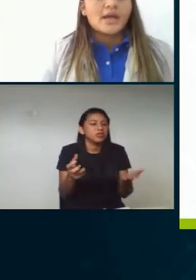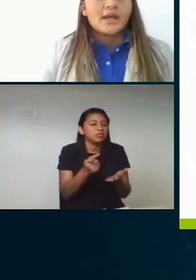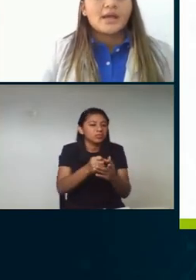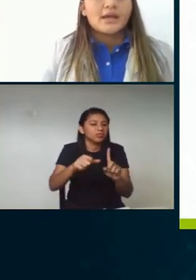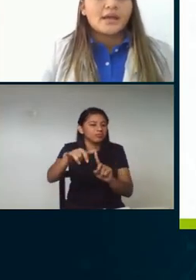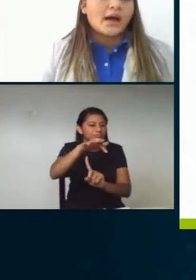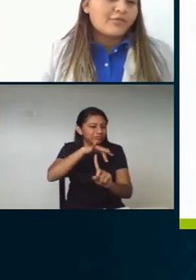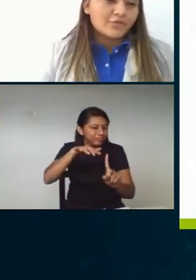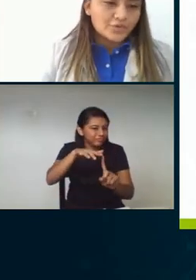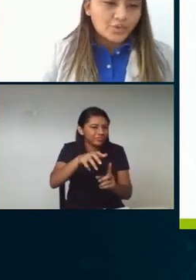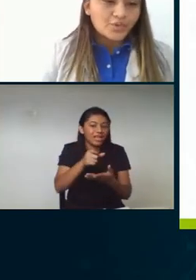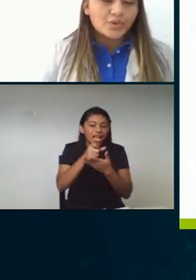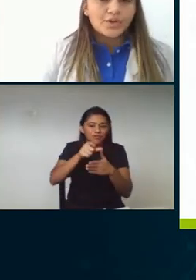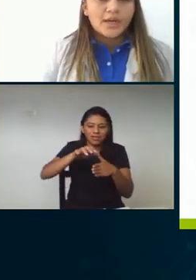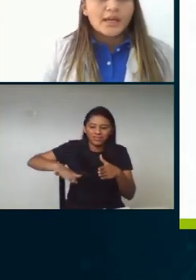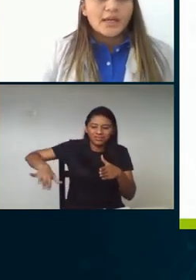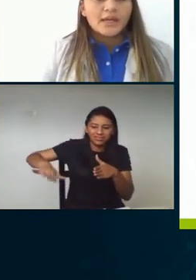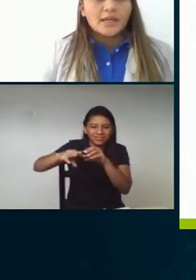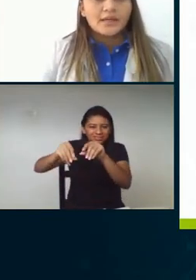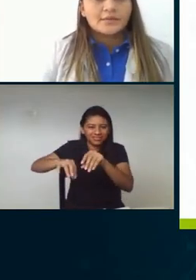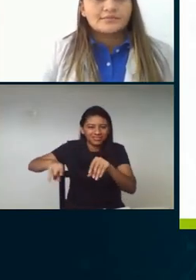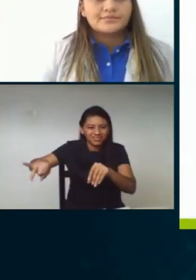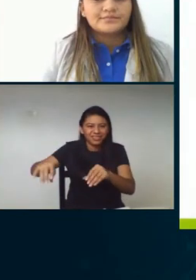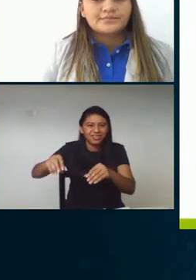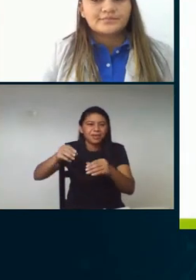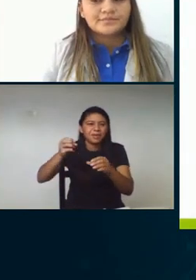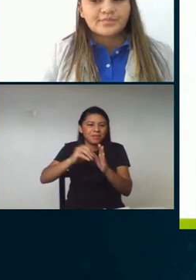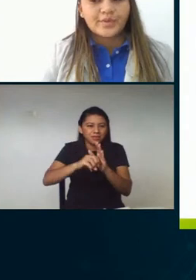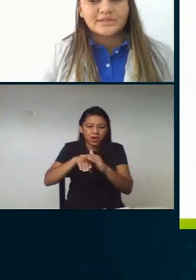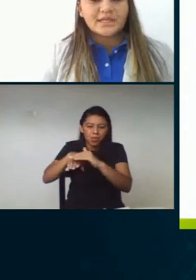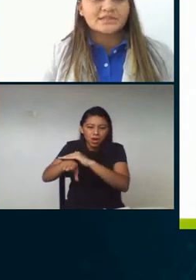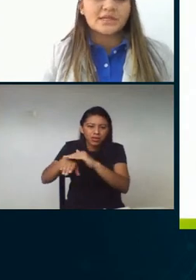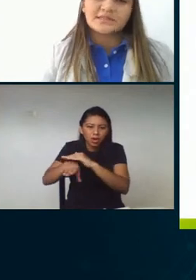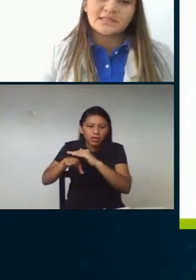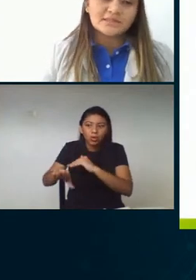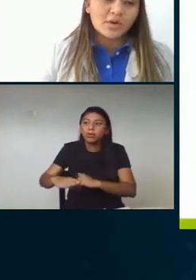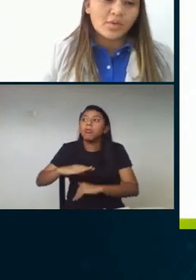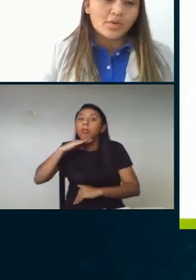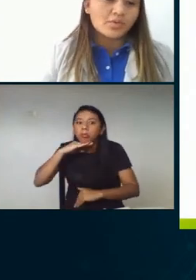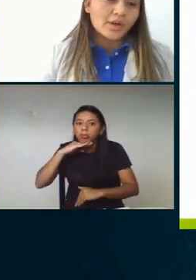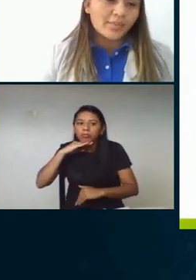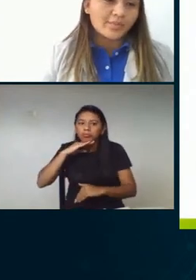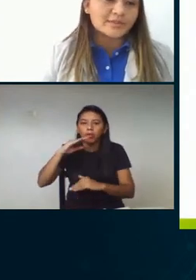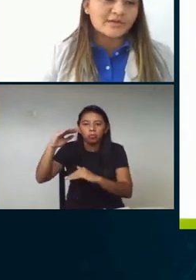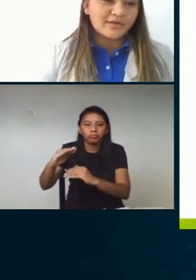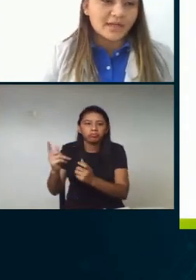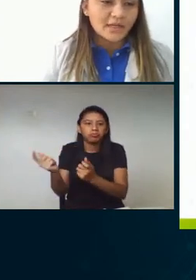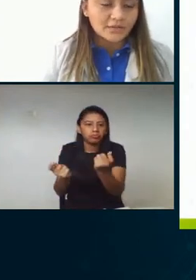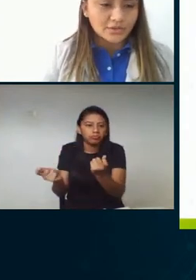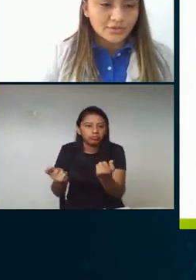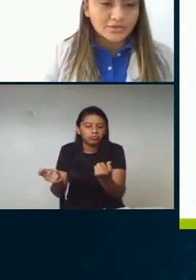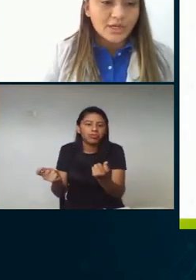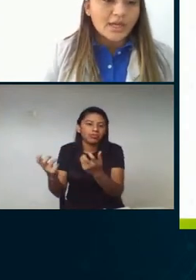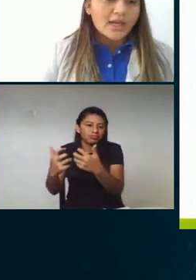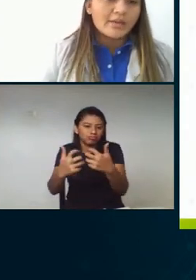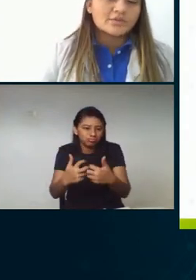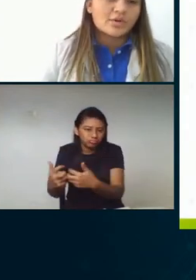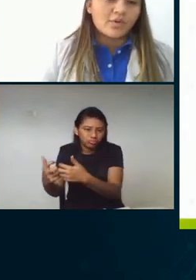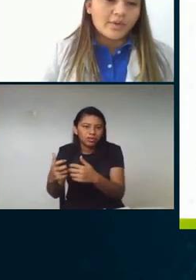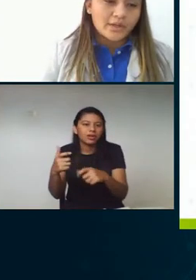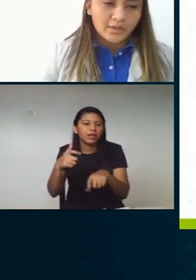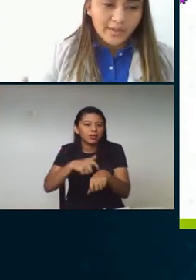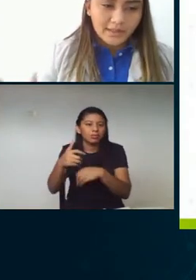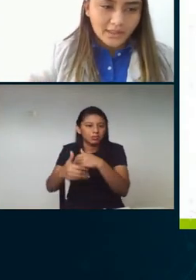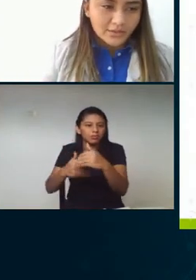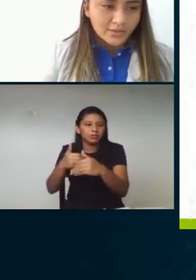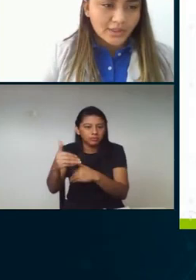empleo a futuro. Pues esta es como una propuesta final que nosotros hemos